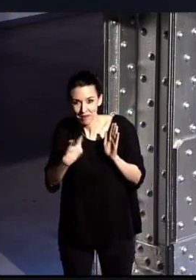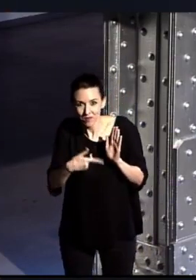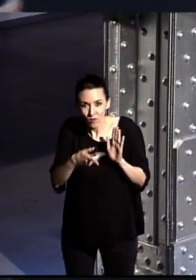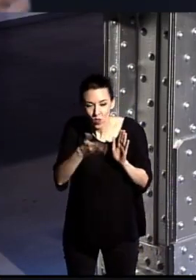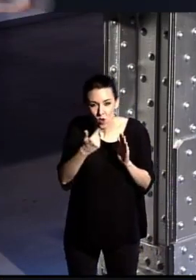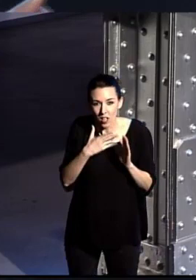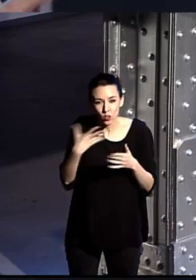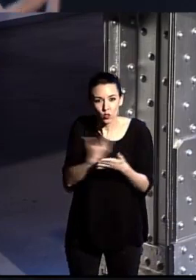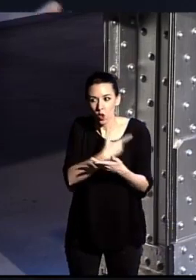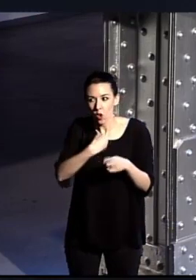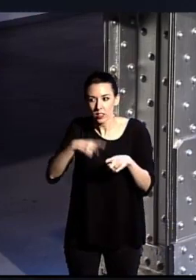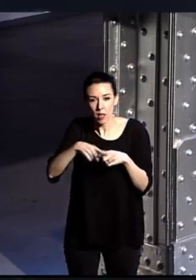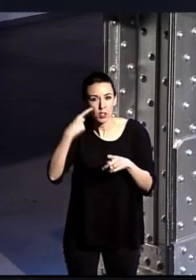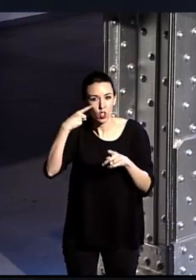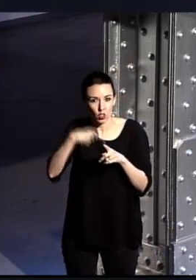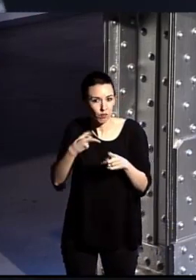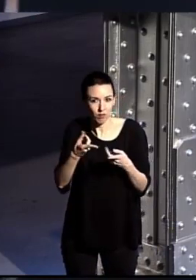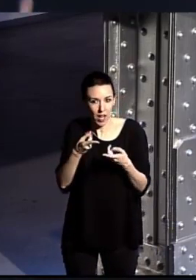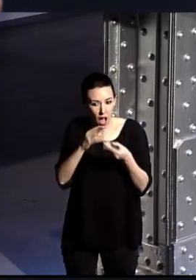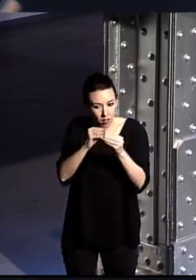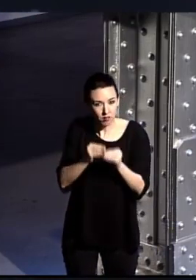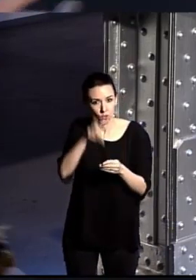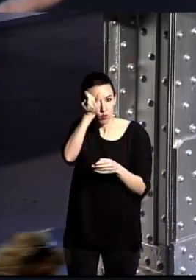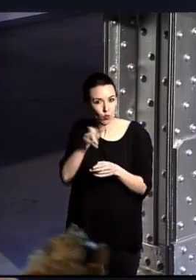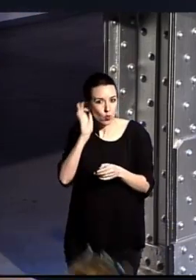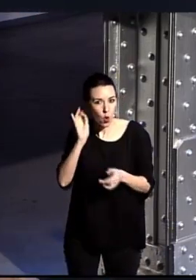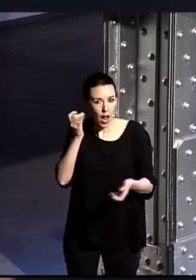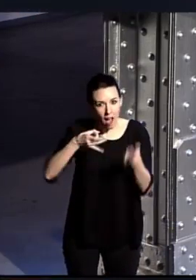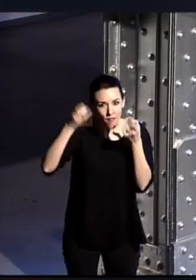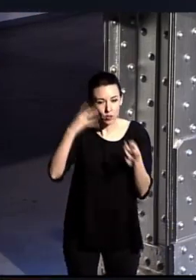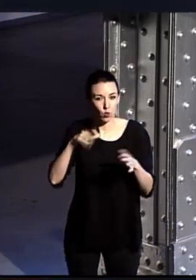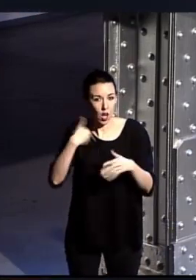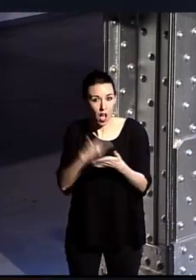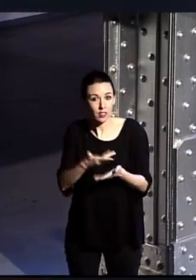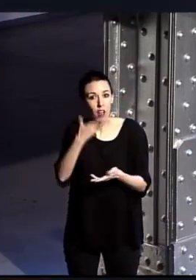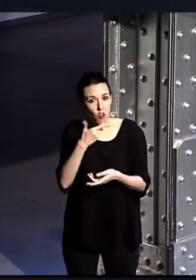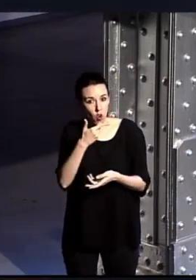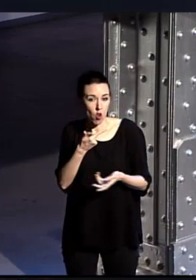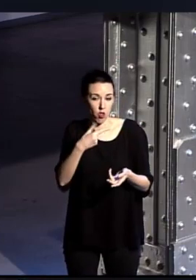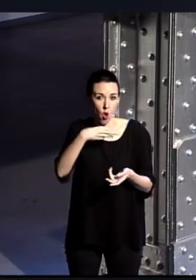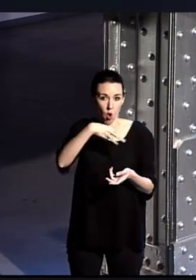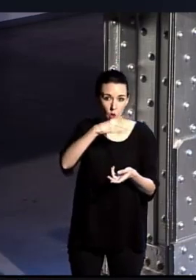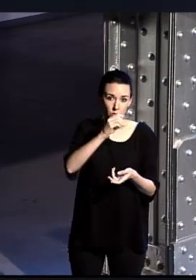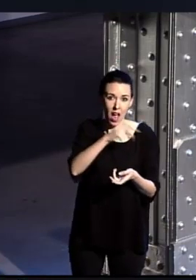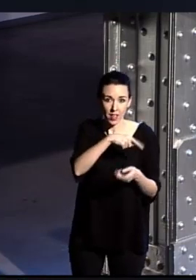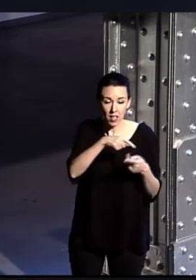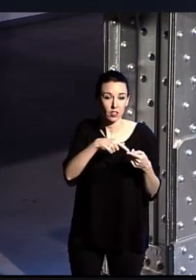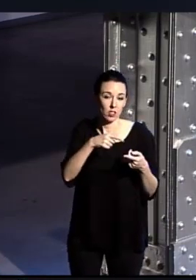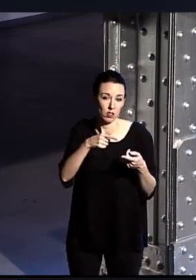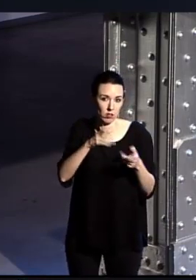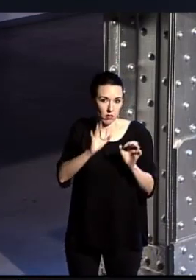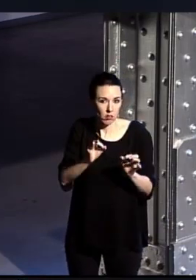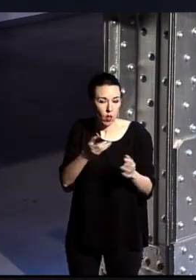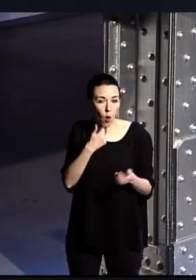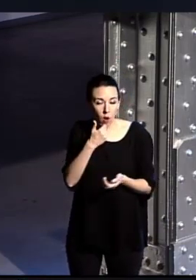tenía todos los elementos para construir esa mujer aventurera hasta que no conoció probablemente a Nelly Bly hasta un momento determinado de su